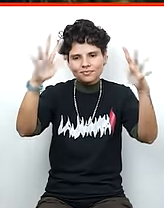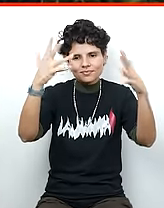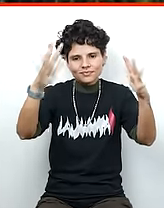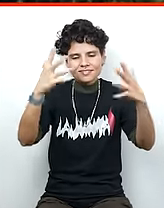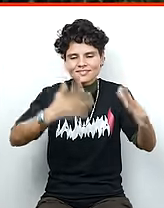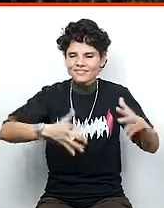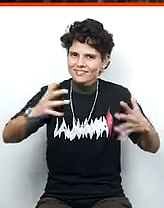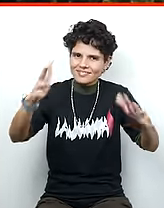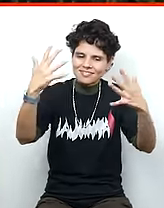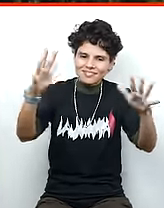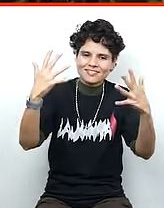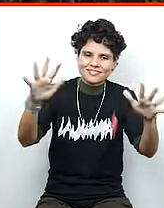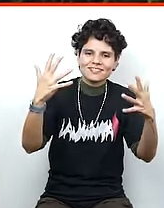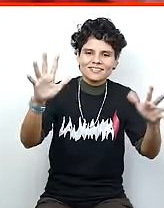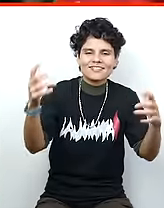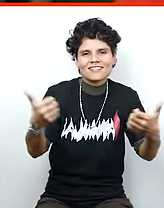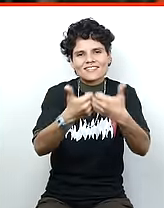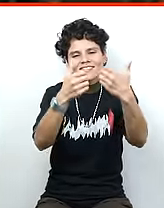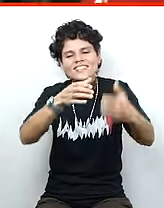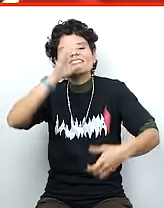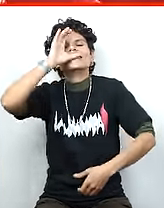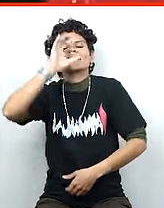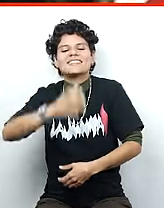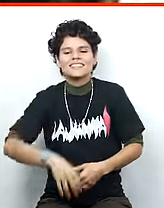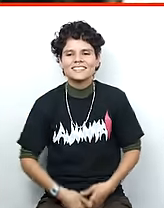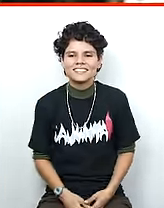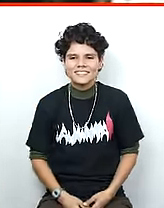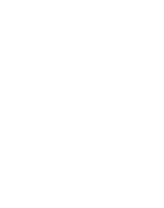Vamos a el último álbum. Salud por eso.